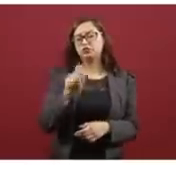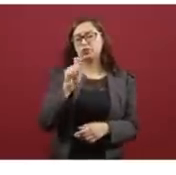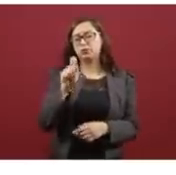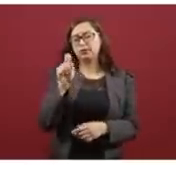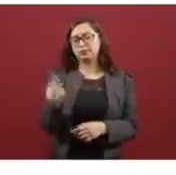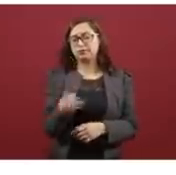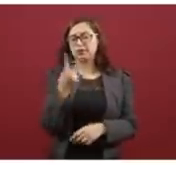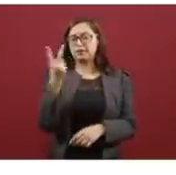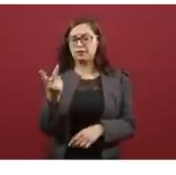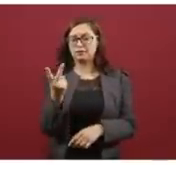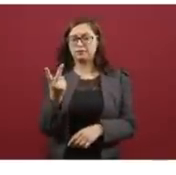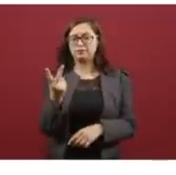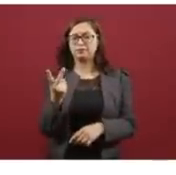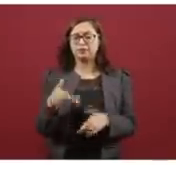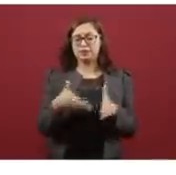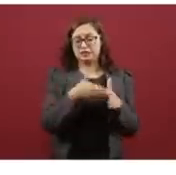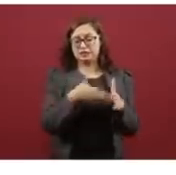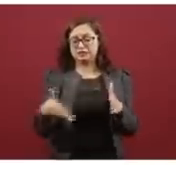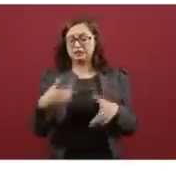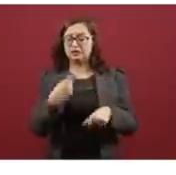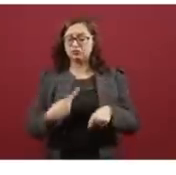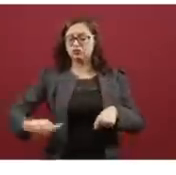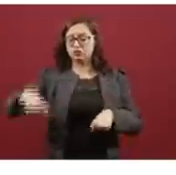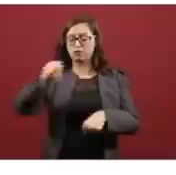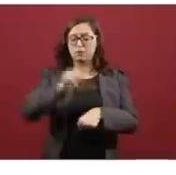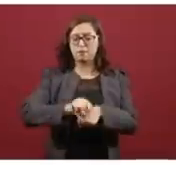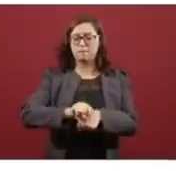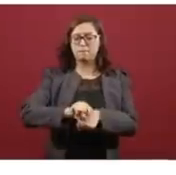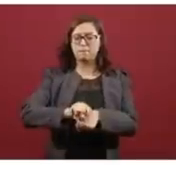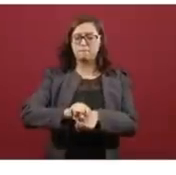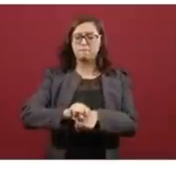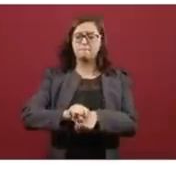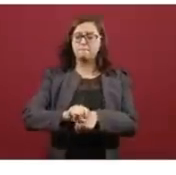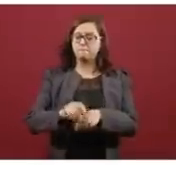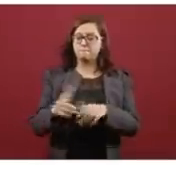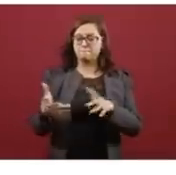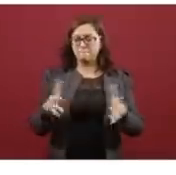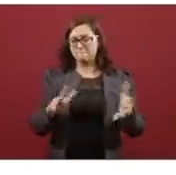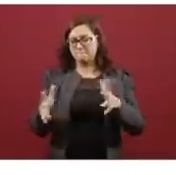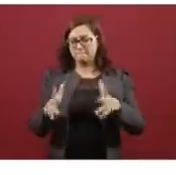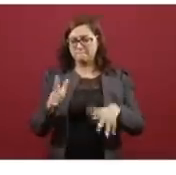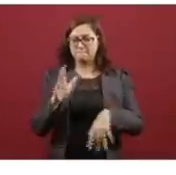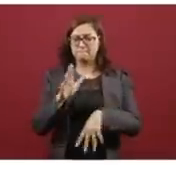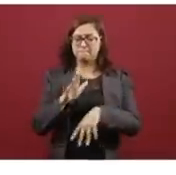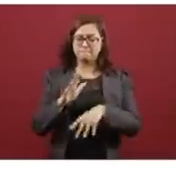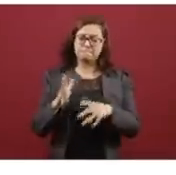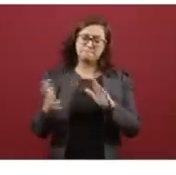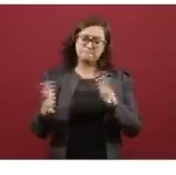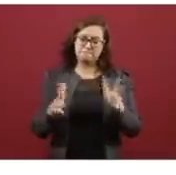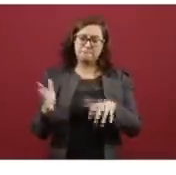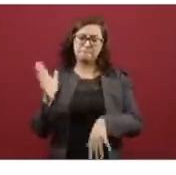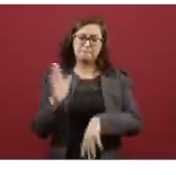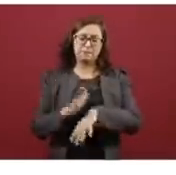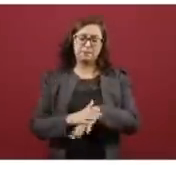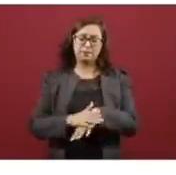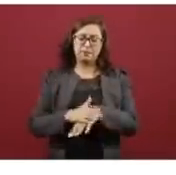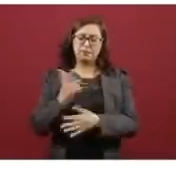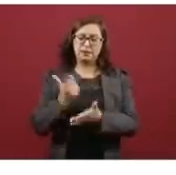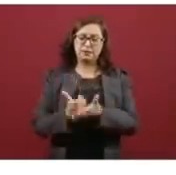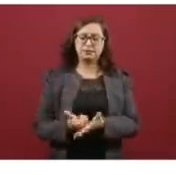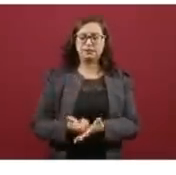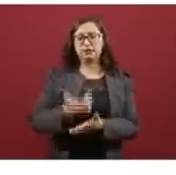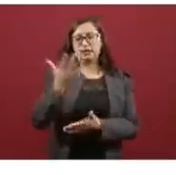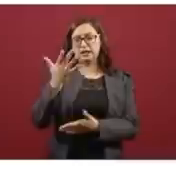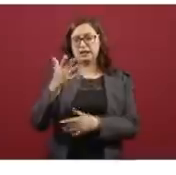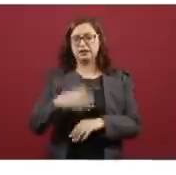es en esta semana que transcurrió quien está dando en promedio en promedio la gasolina más